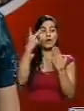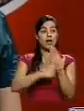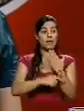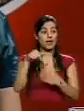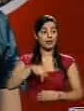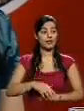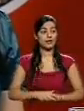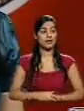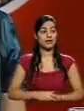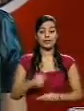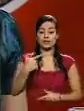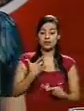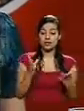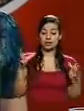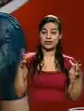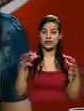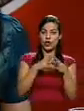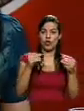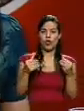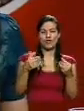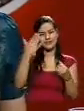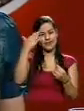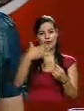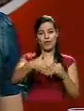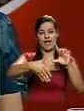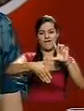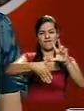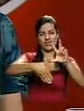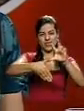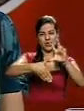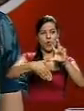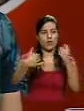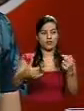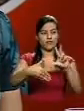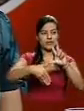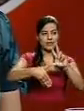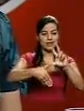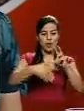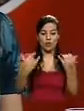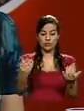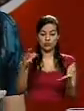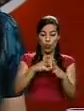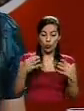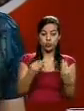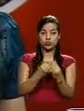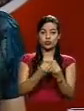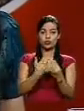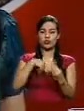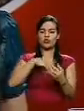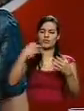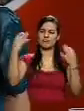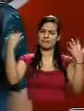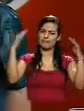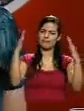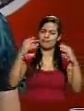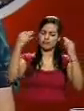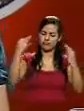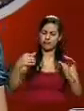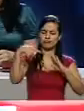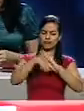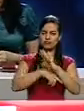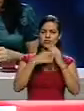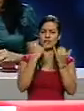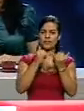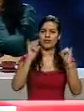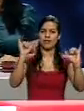este ciclo bicentenario, era bicentenaria, celebrando ahora nuestra profunda y verdadera independencia. Ahora fíjate, nosotros